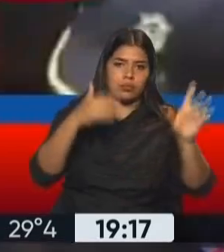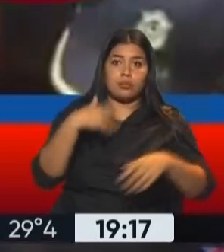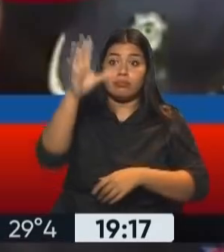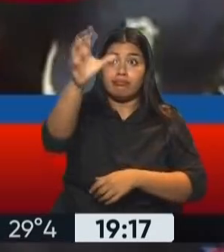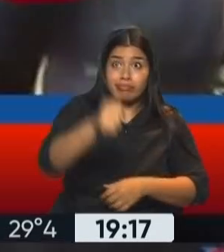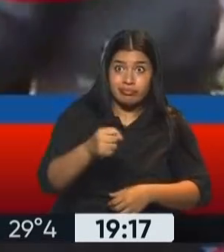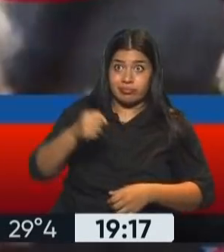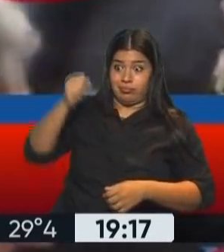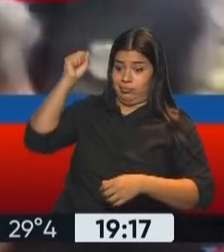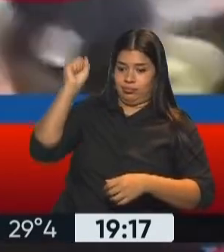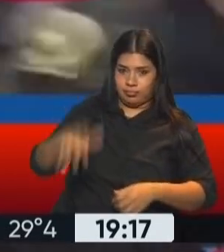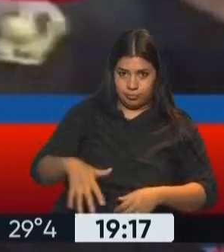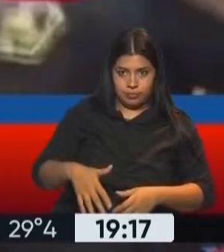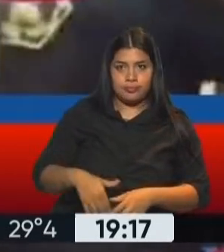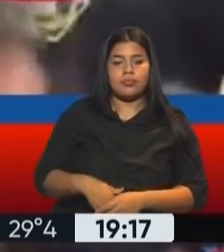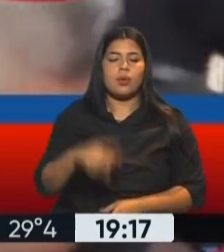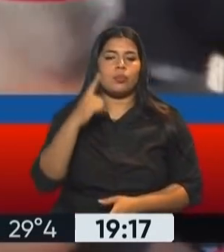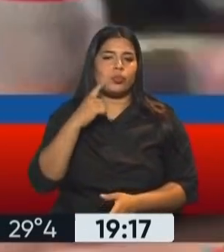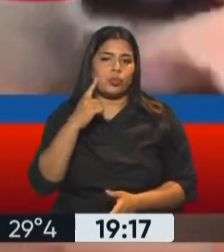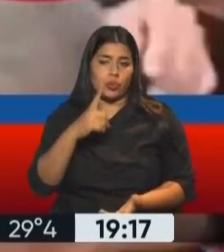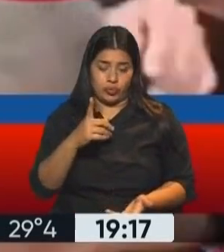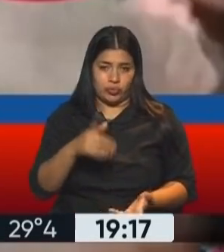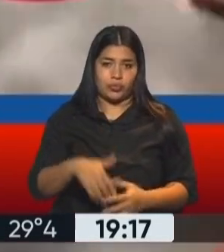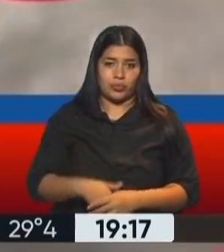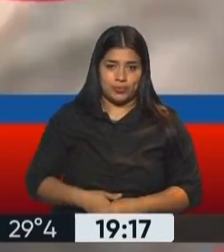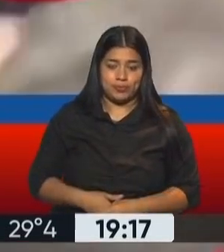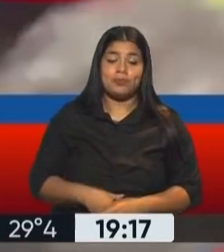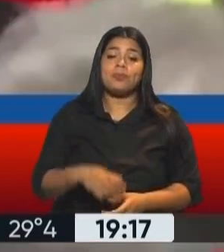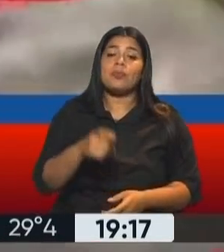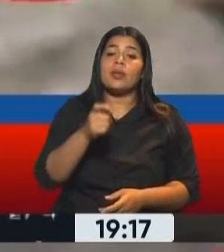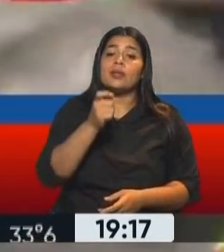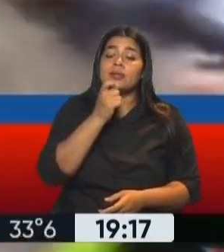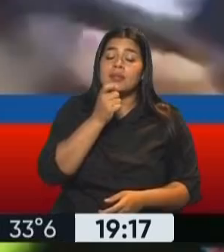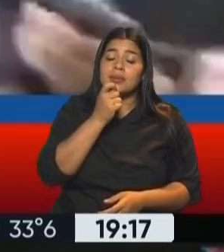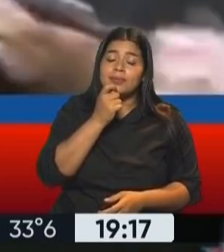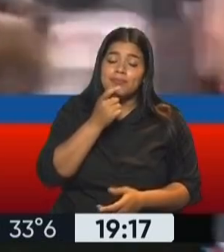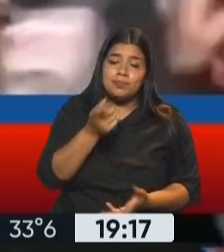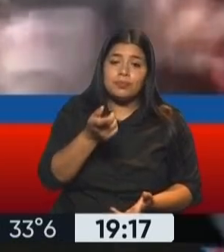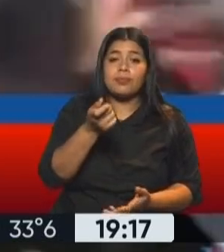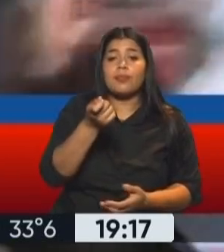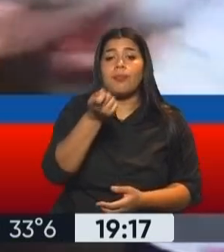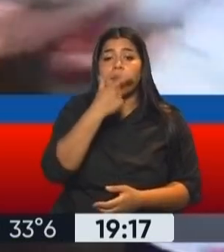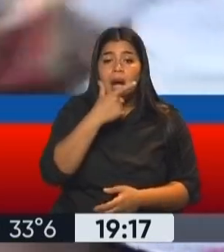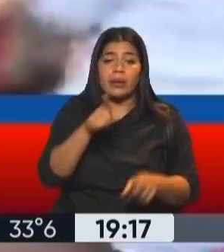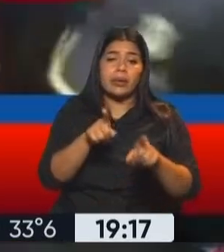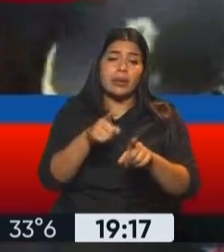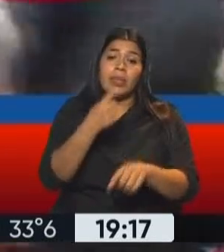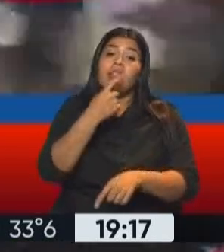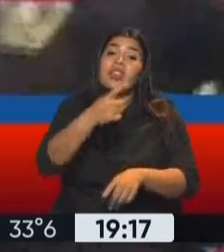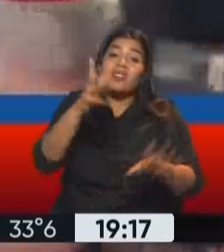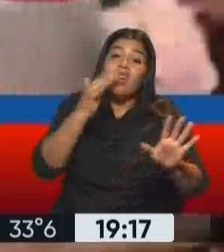intencionalidad. Si efectivamente pasara lo que el expresidente Mauricio Macri explicó que pasó, y ahora vamos a